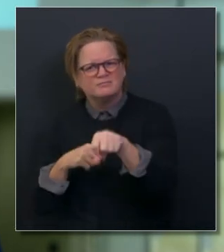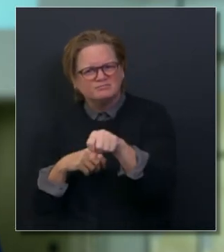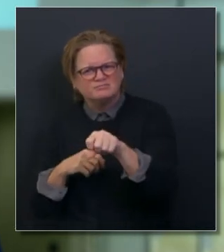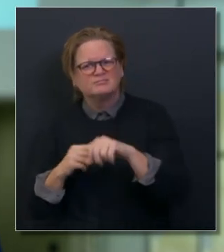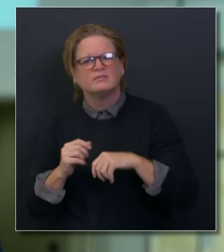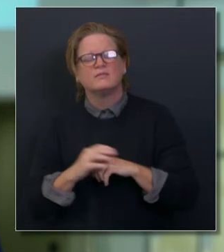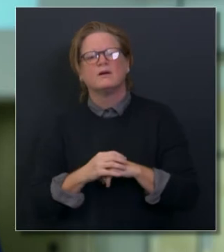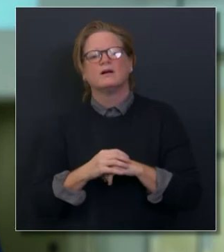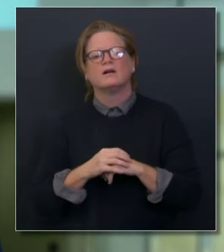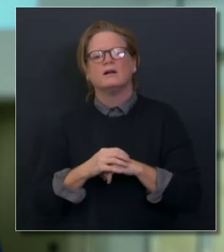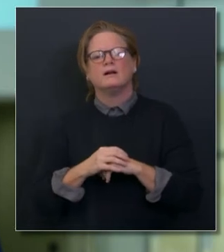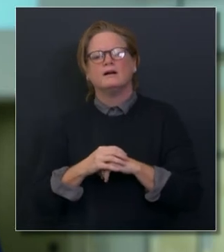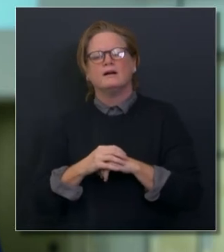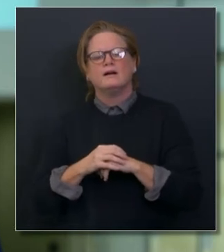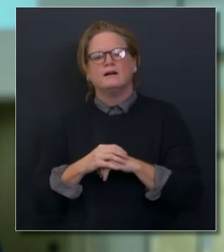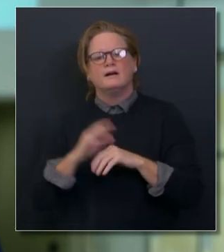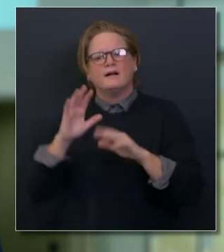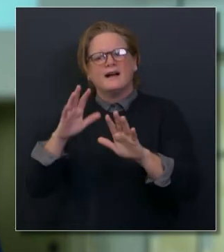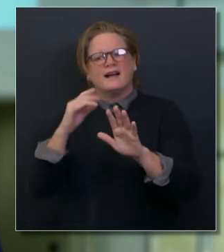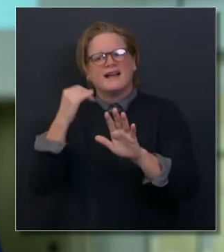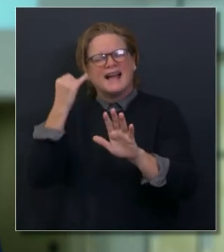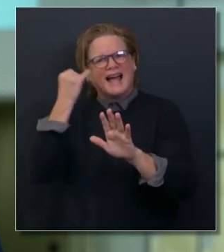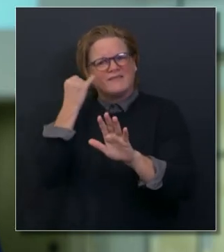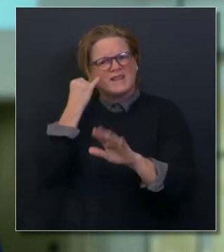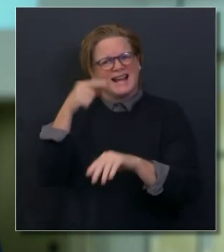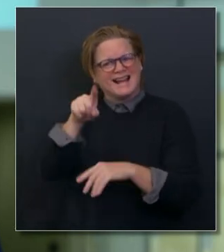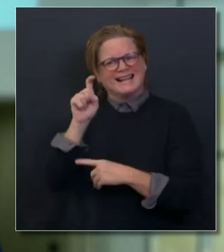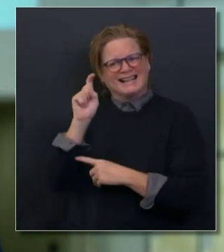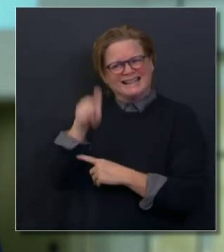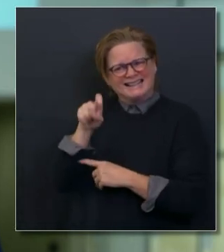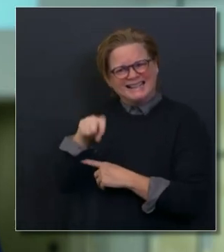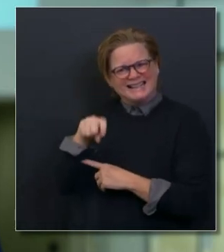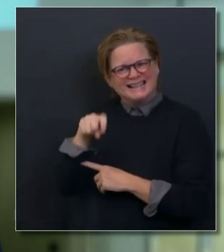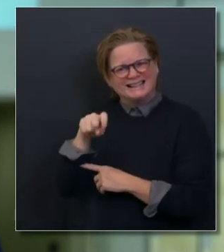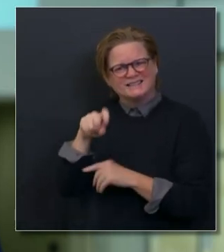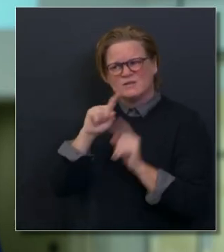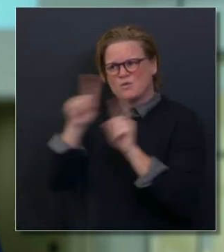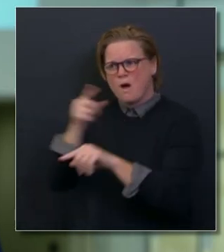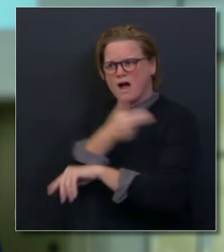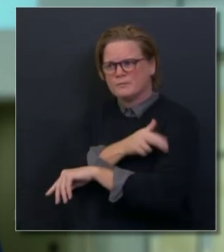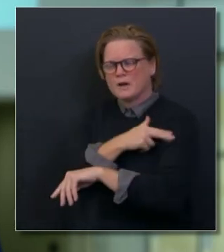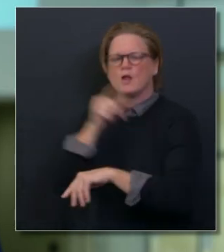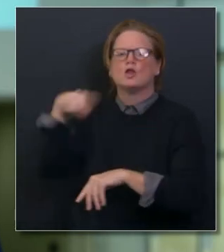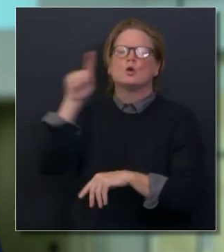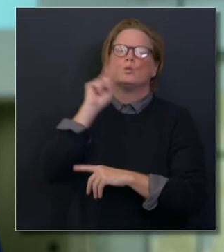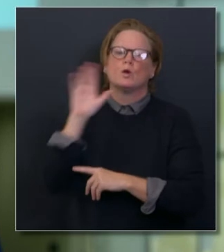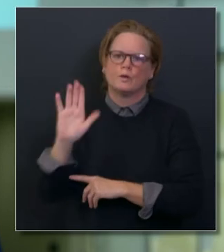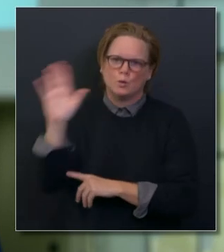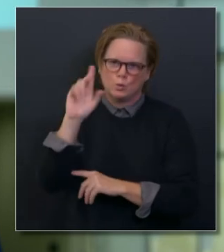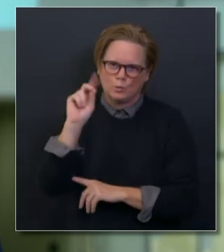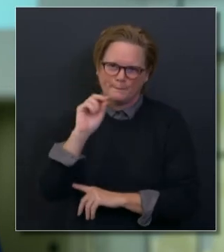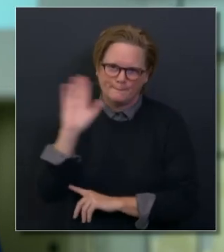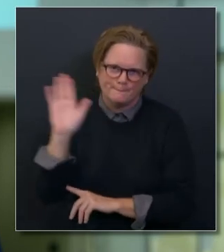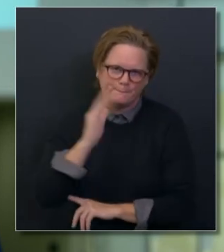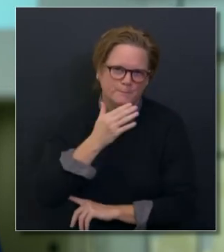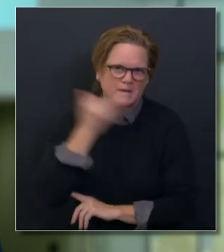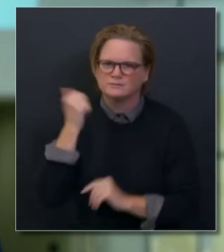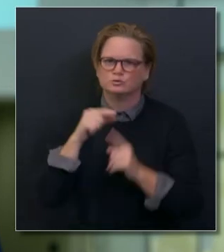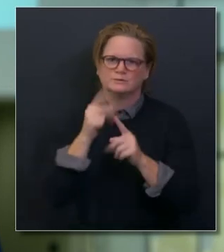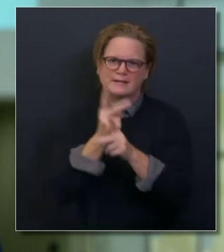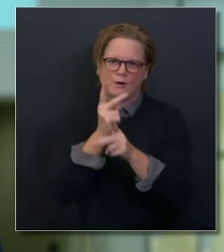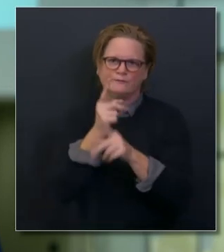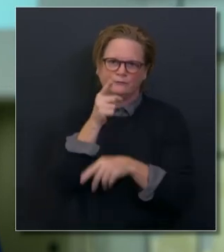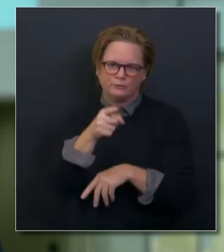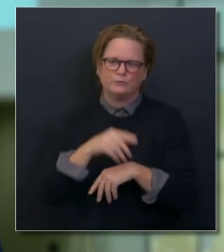Pero en dado caso, si es necesario ir al hospital, el hospital va a hacer todo lo posible para brindarle la atención. En cuanto a la